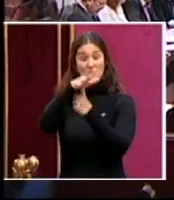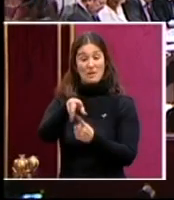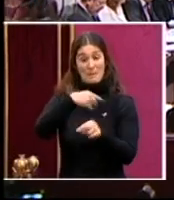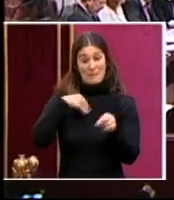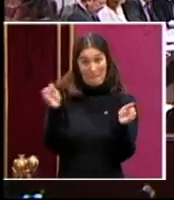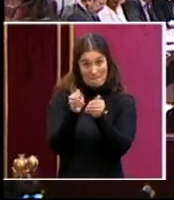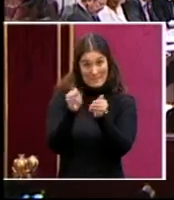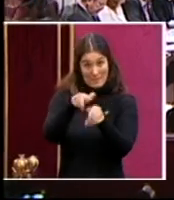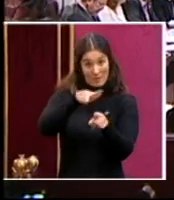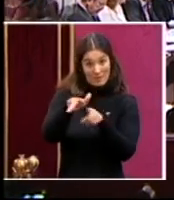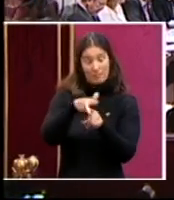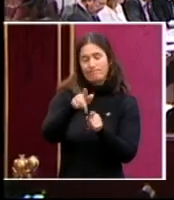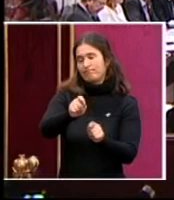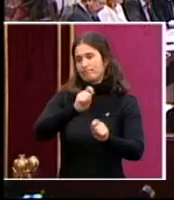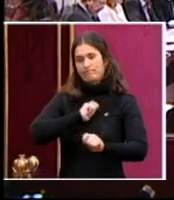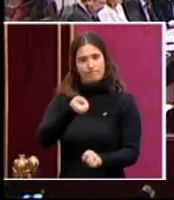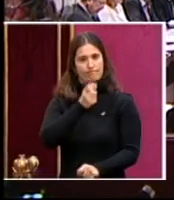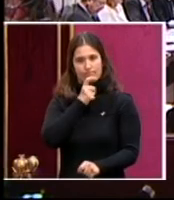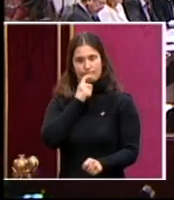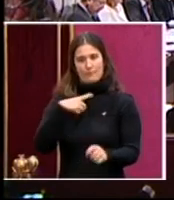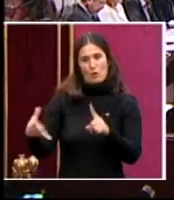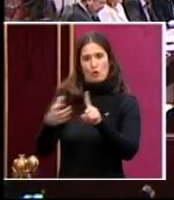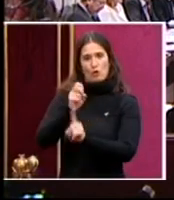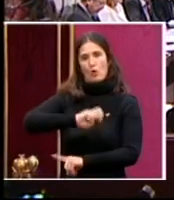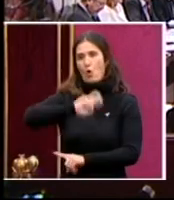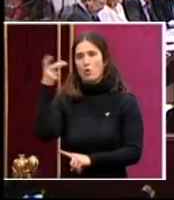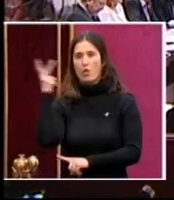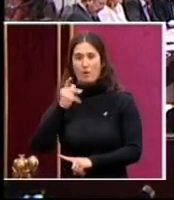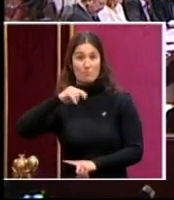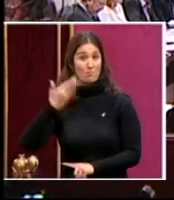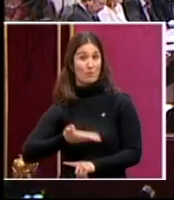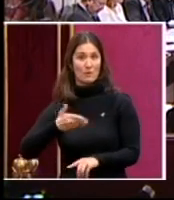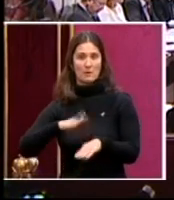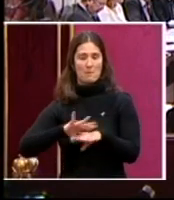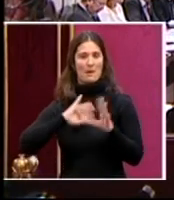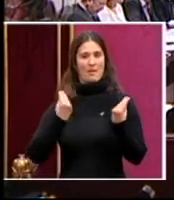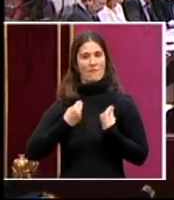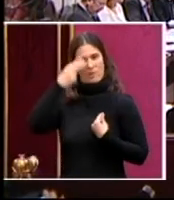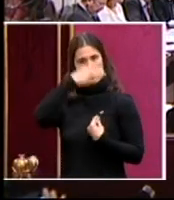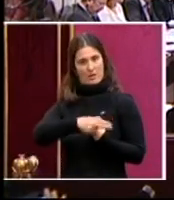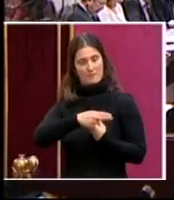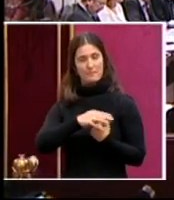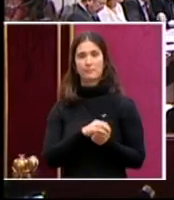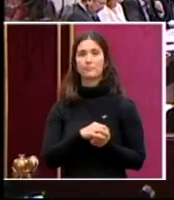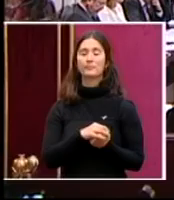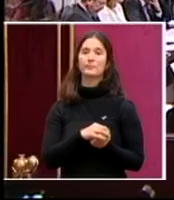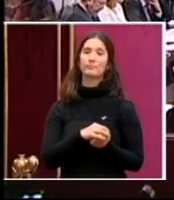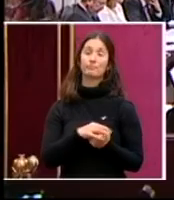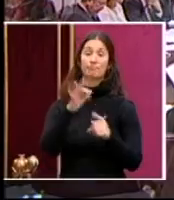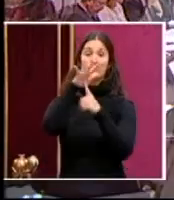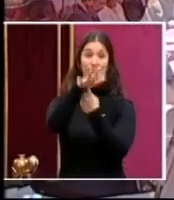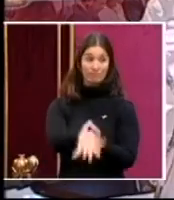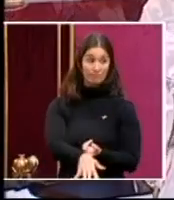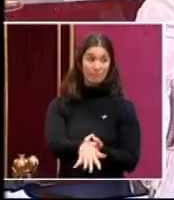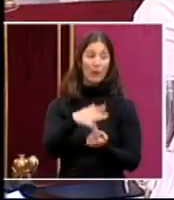minoría, impide o dificulta el ejercicio de otros muchos derechos imprescindibles para tener una vida digna. La